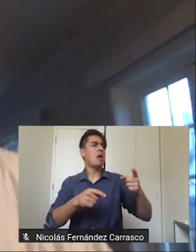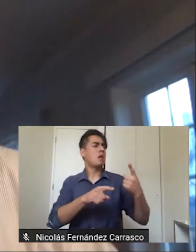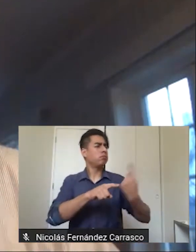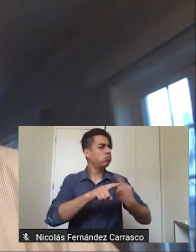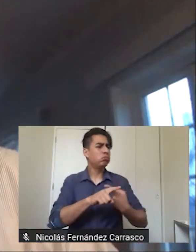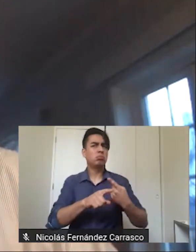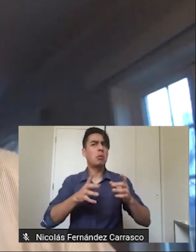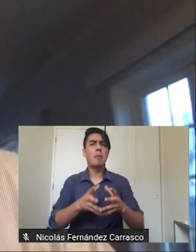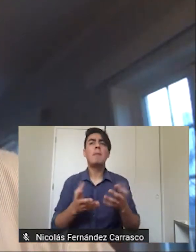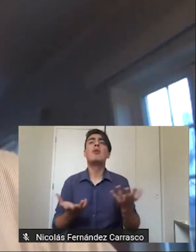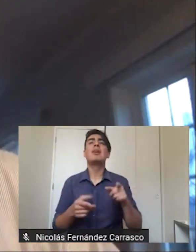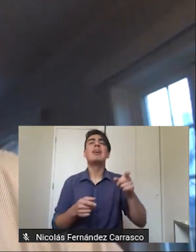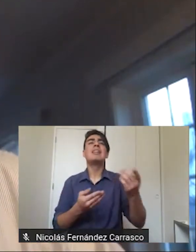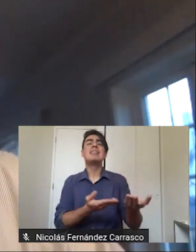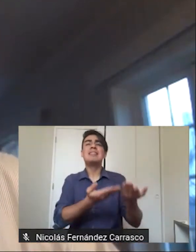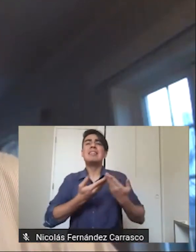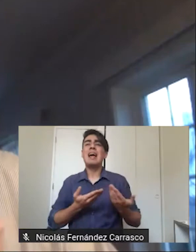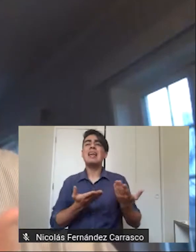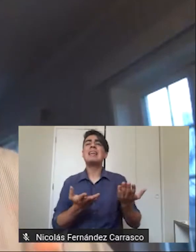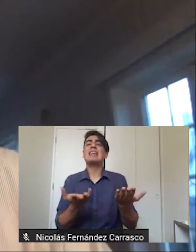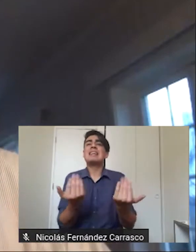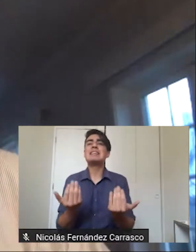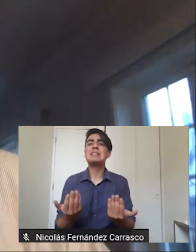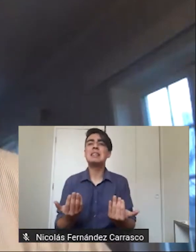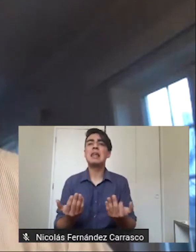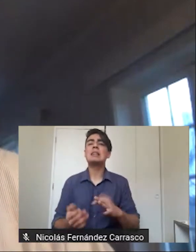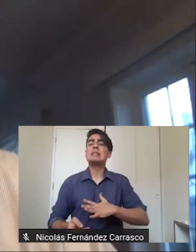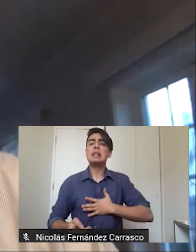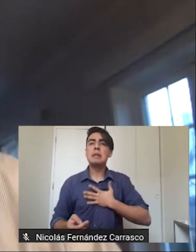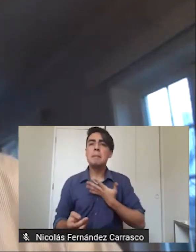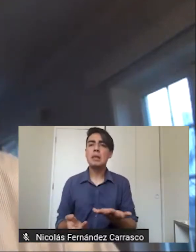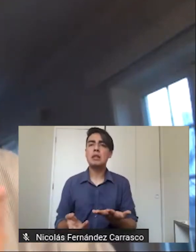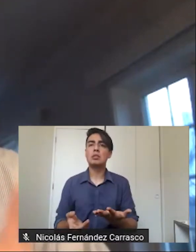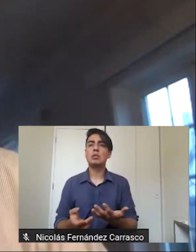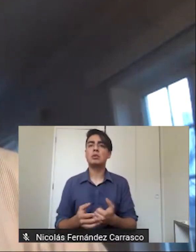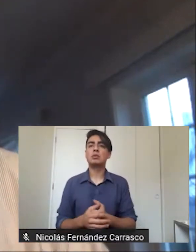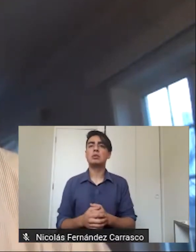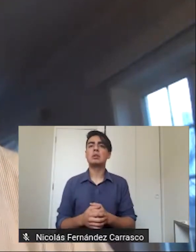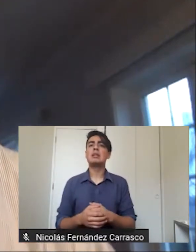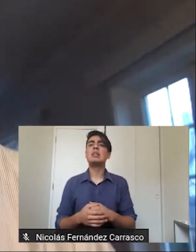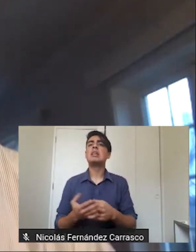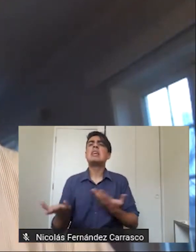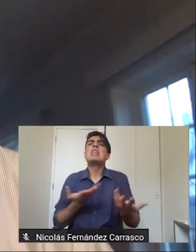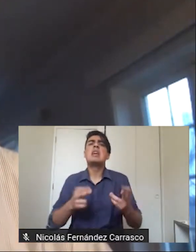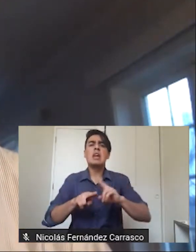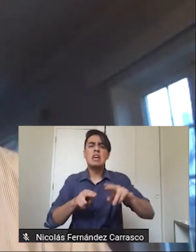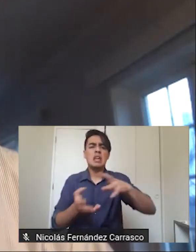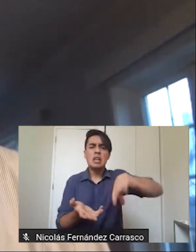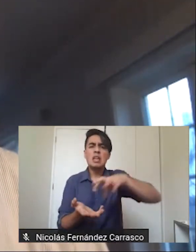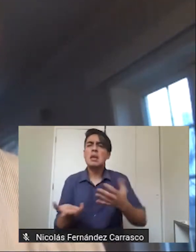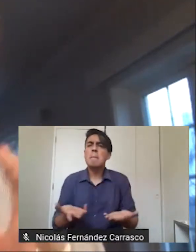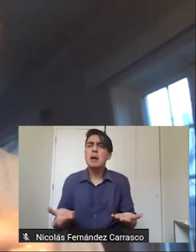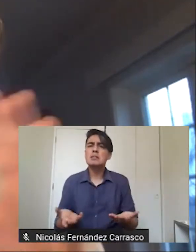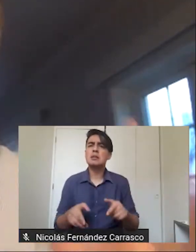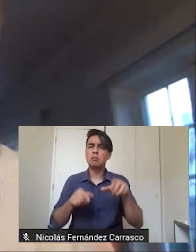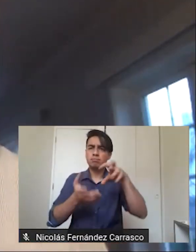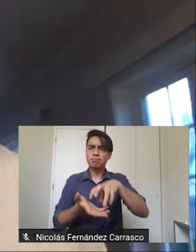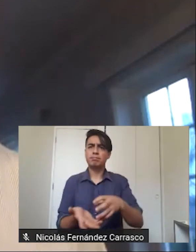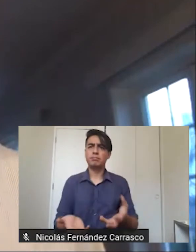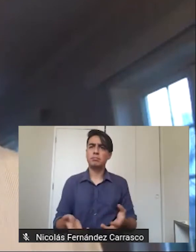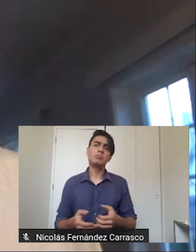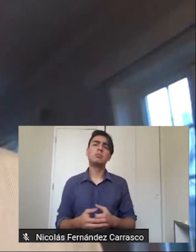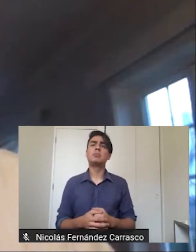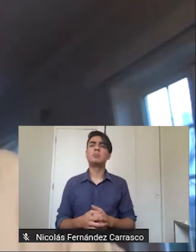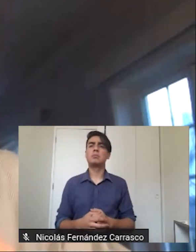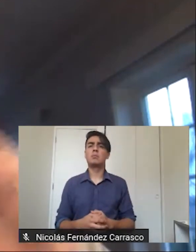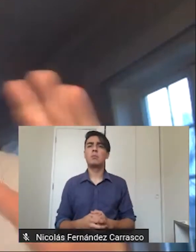las necesidades, trae uno los sentimientos, trae uno los hechos de lo que sucedió. Si uno dice a la